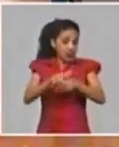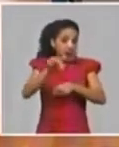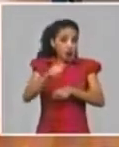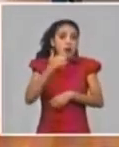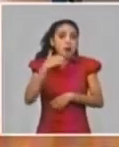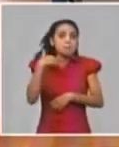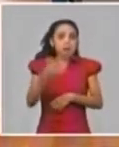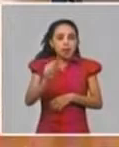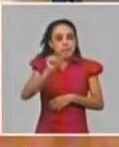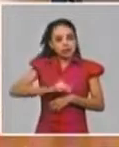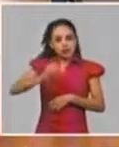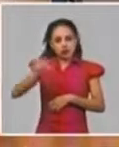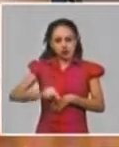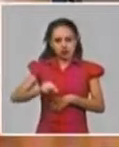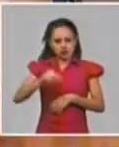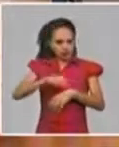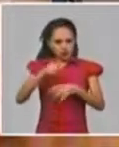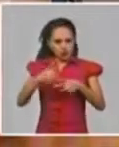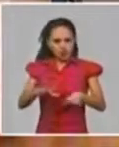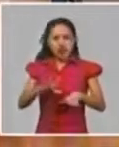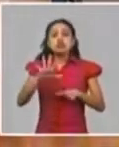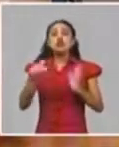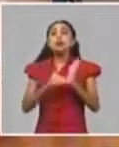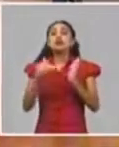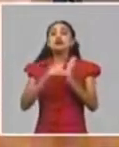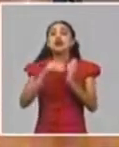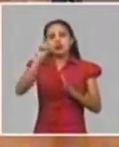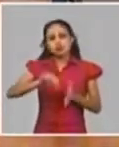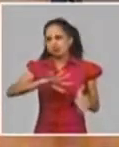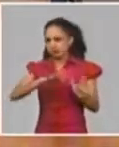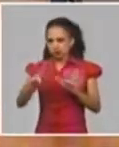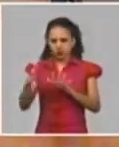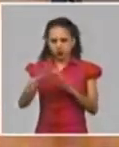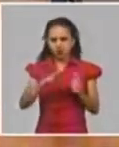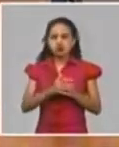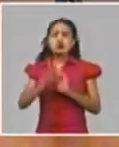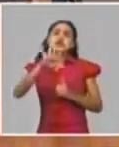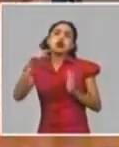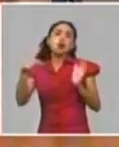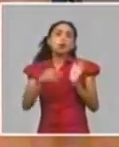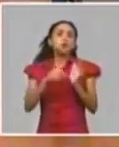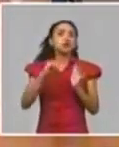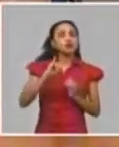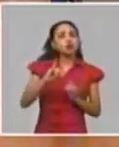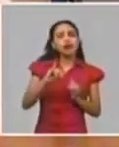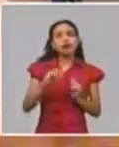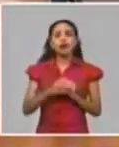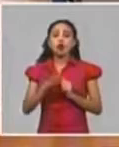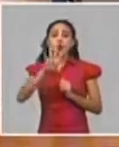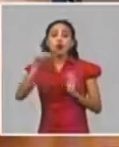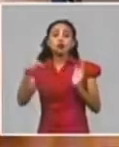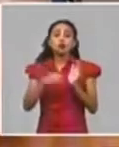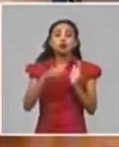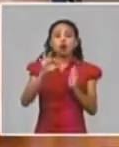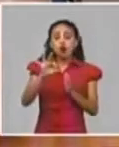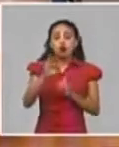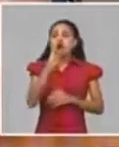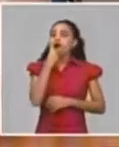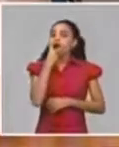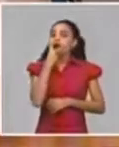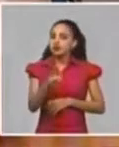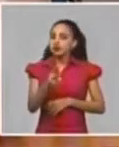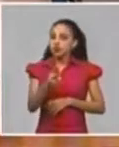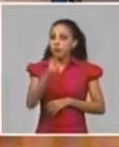en los tiempos normales, 5 millones de personas como promedio, 5.6, 4.8, reciben una atención médica